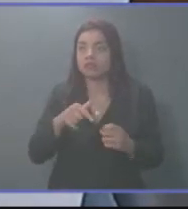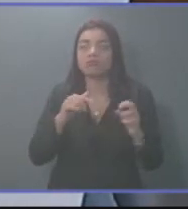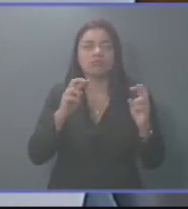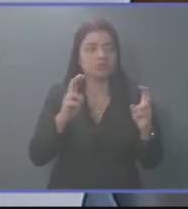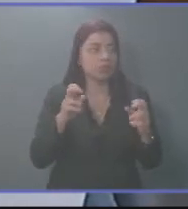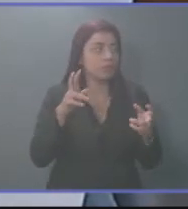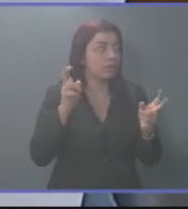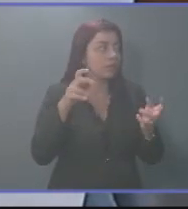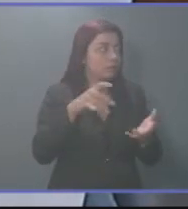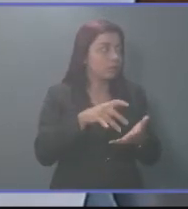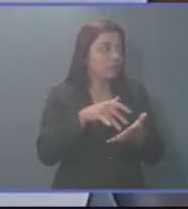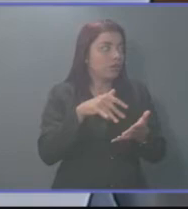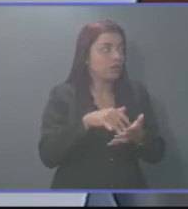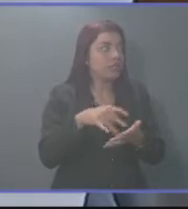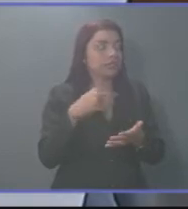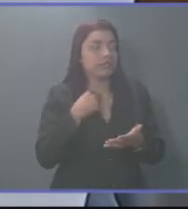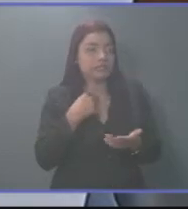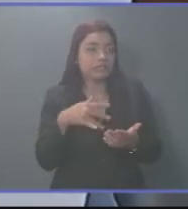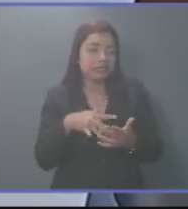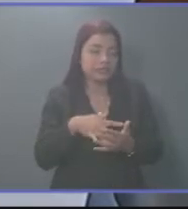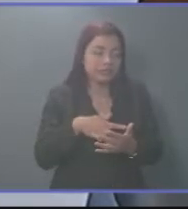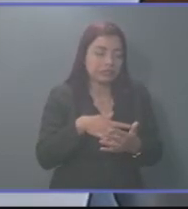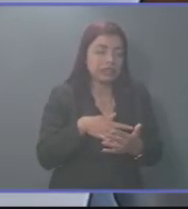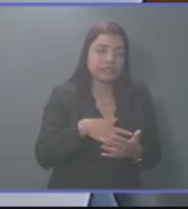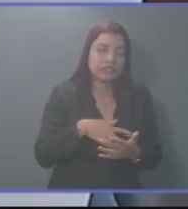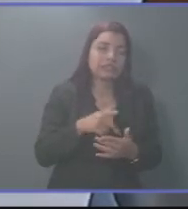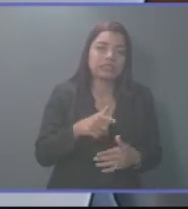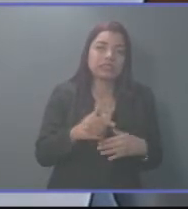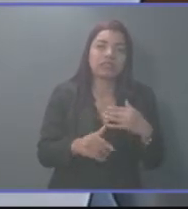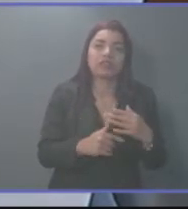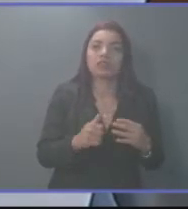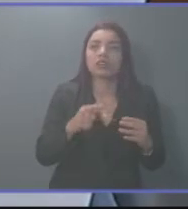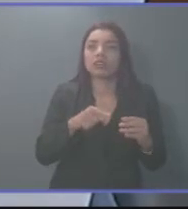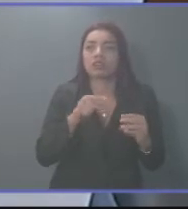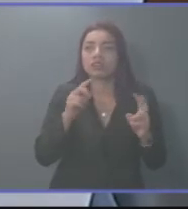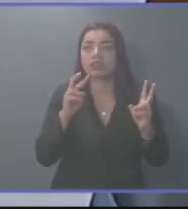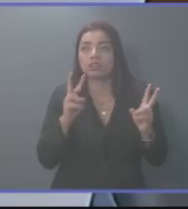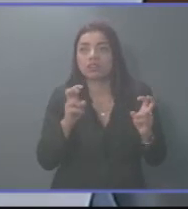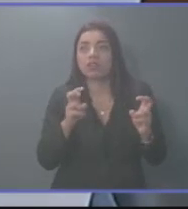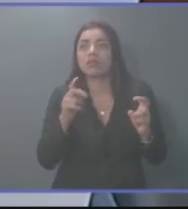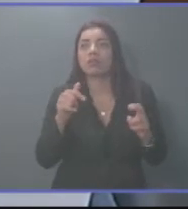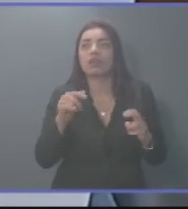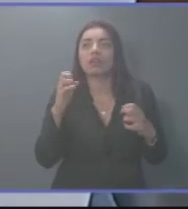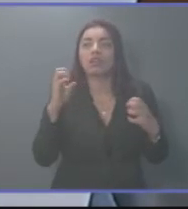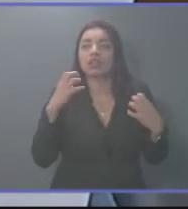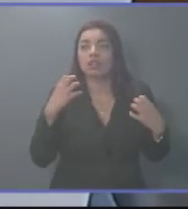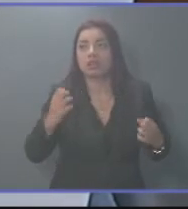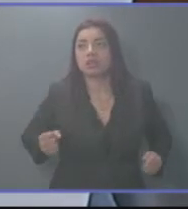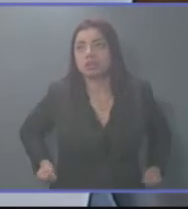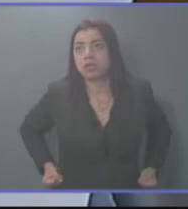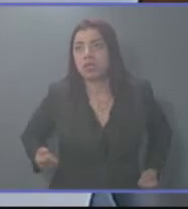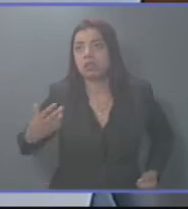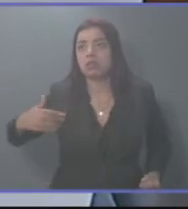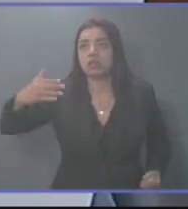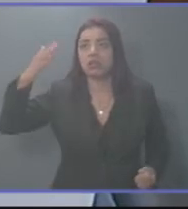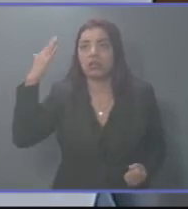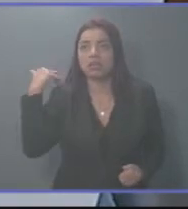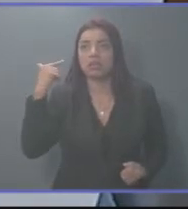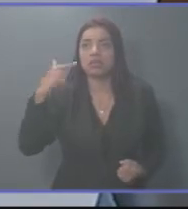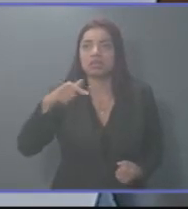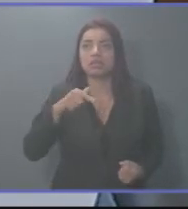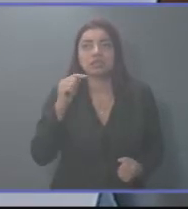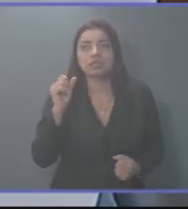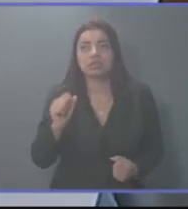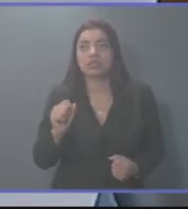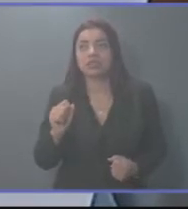sobre poblaciones vulnerables. Con esta desmovilización, el Estado perdió su capacidad de tener